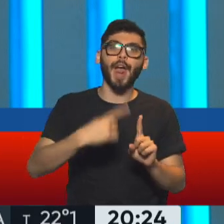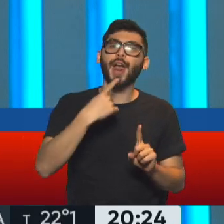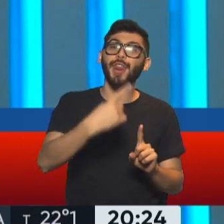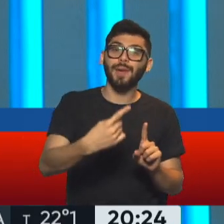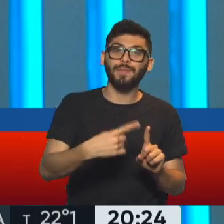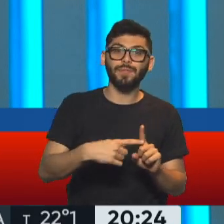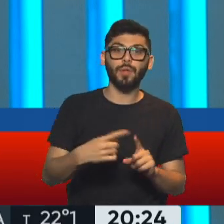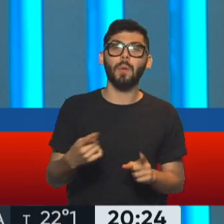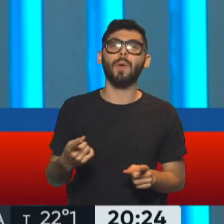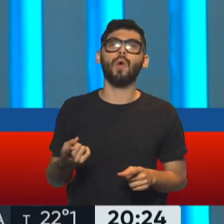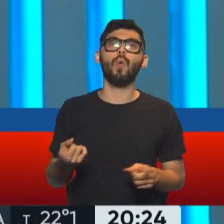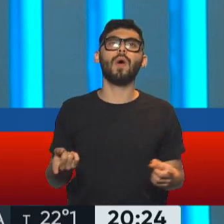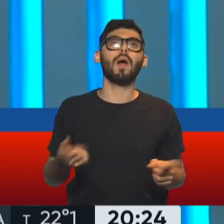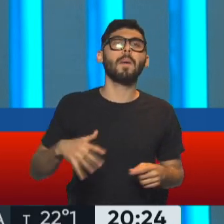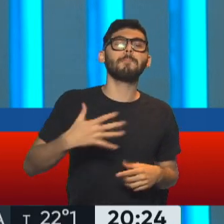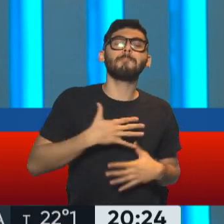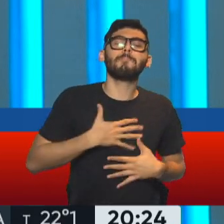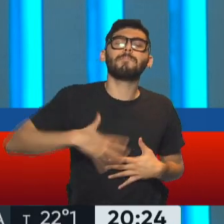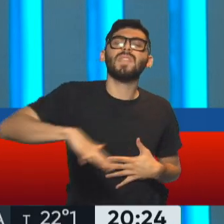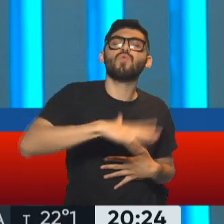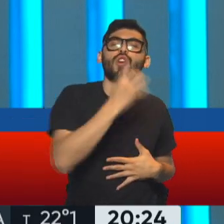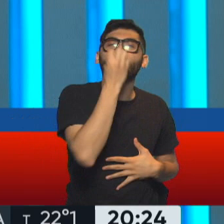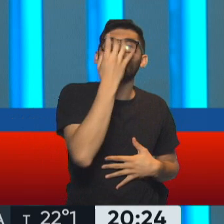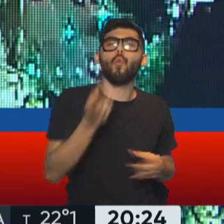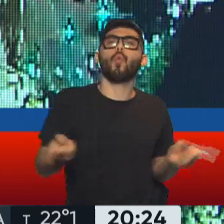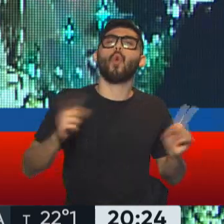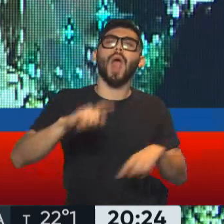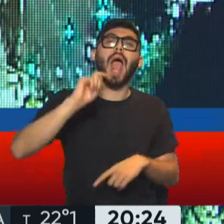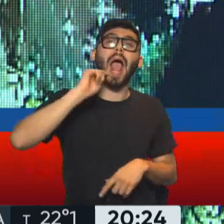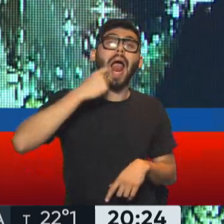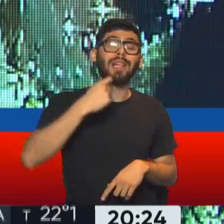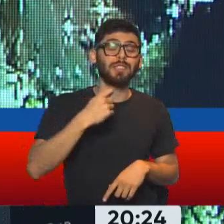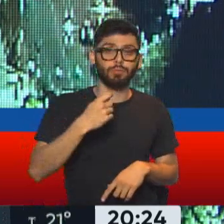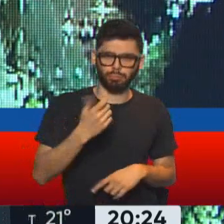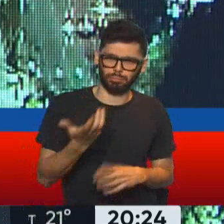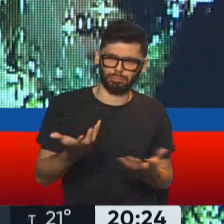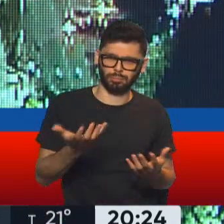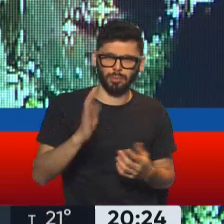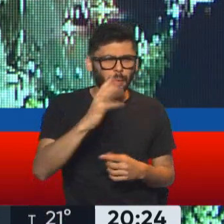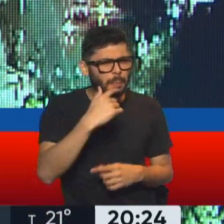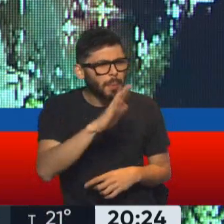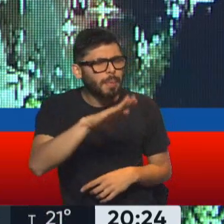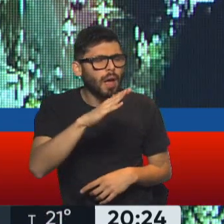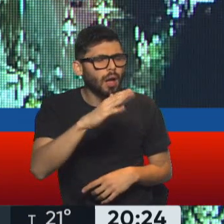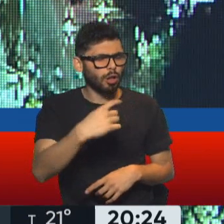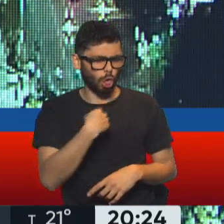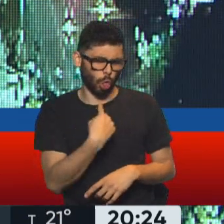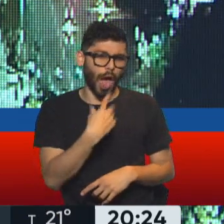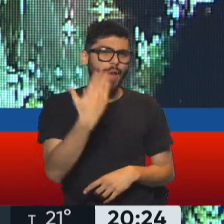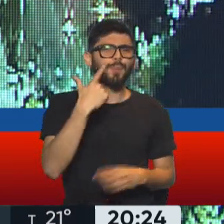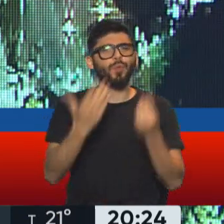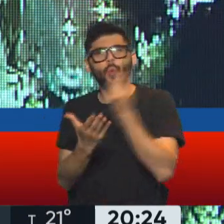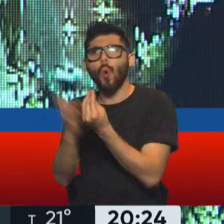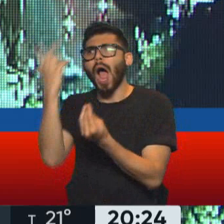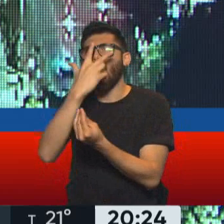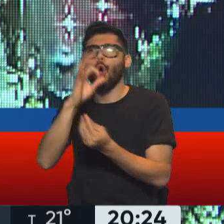volver a mi barrio de Flores. Sí. Pero también está Aedo. No te olvides de Aedo, Raúl, porque a mí no me queda claro si vivió en Flores o en Aedo. De